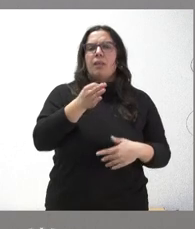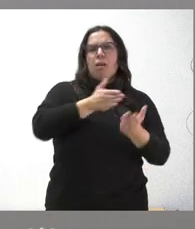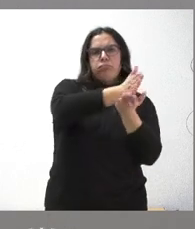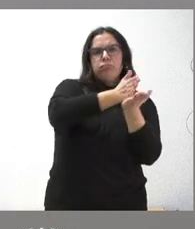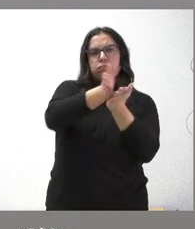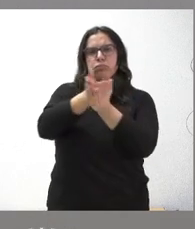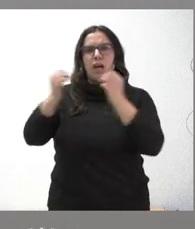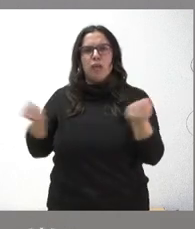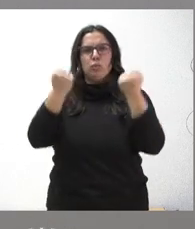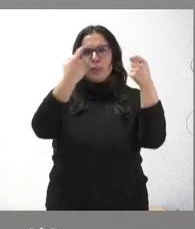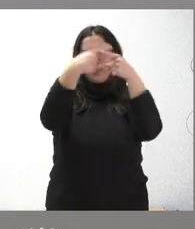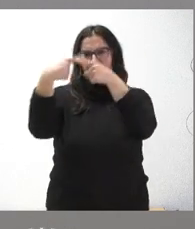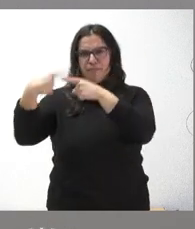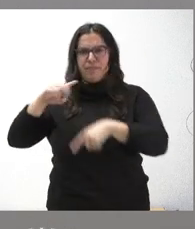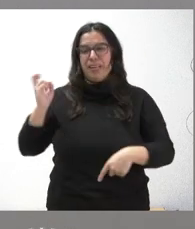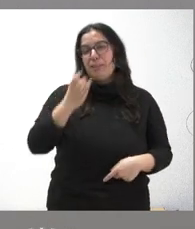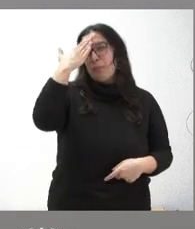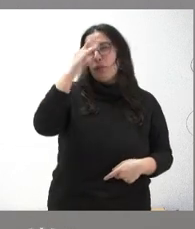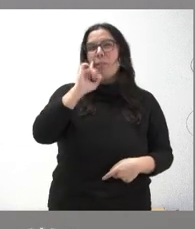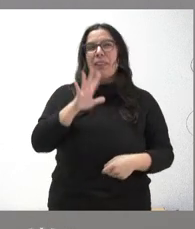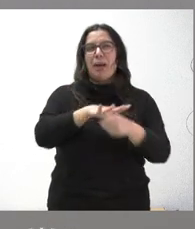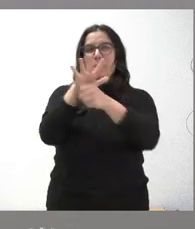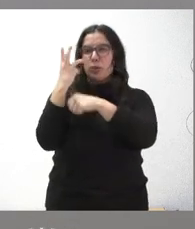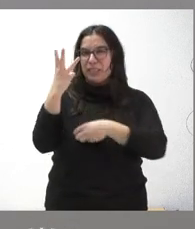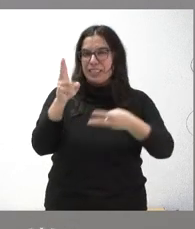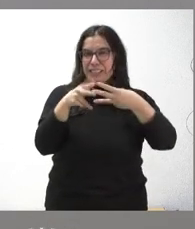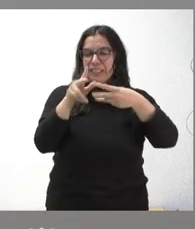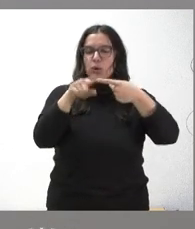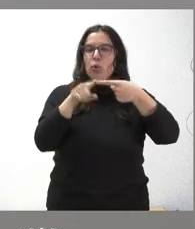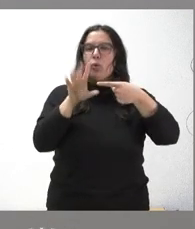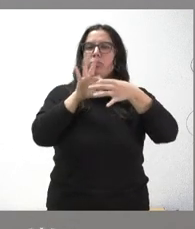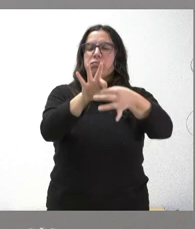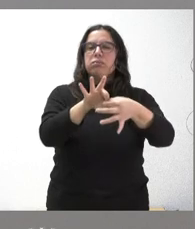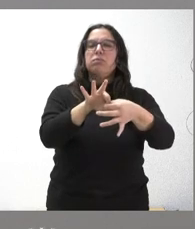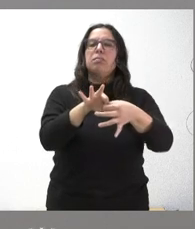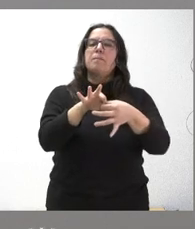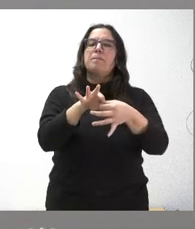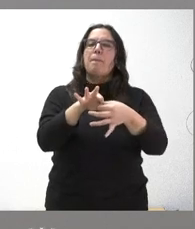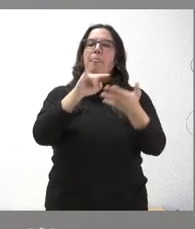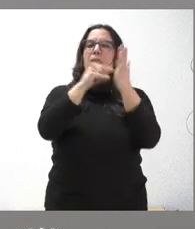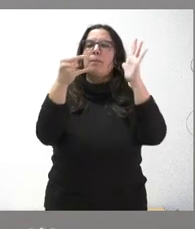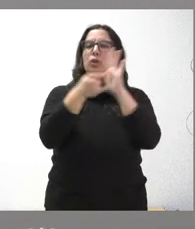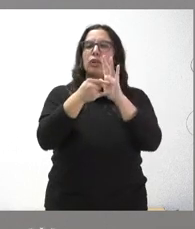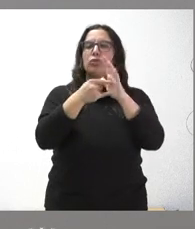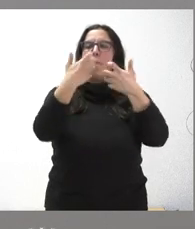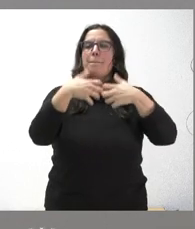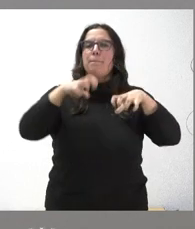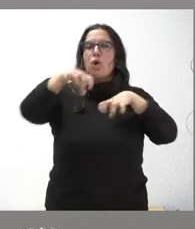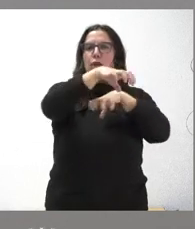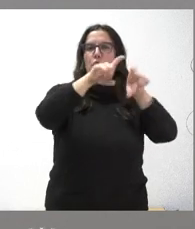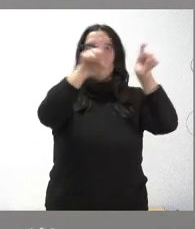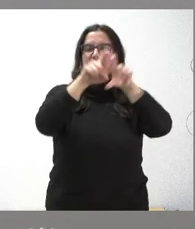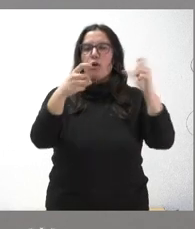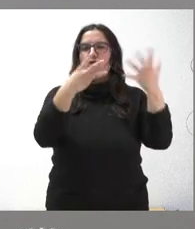actuación y creo hablar no de memoria que tenía tres ámbitos uno que tenía que ver con un proyecto de un polígono empresarial de